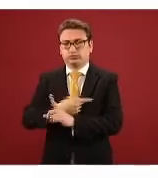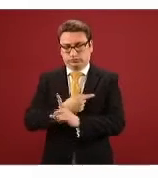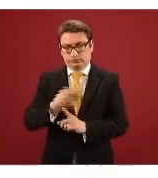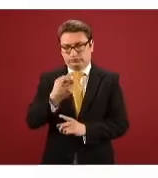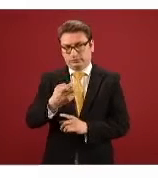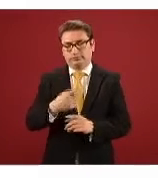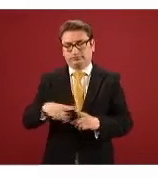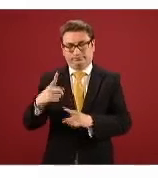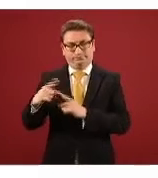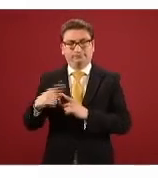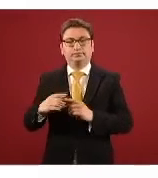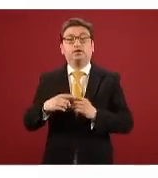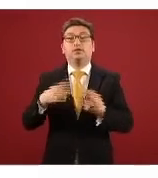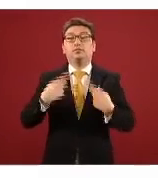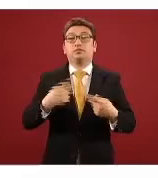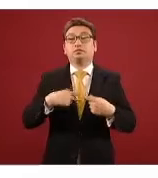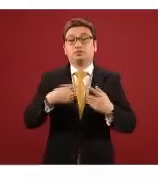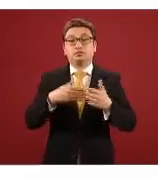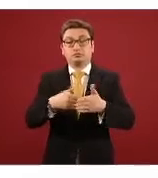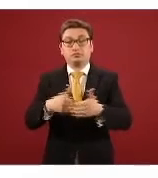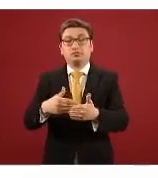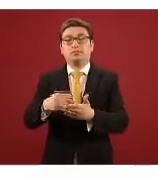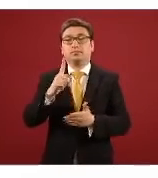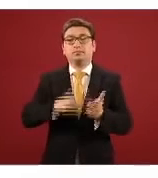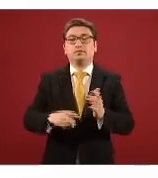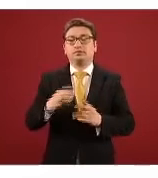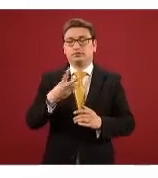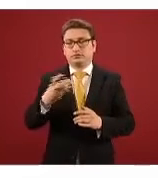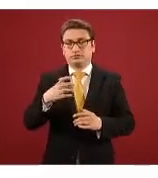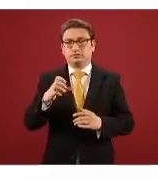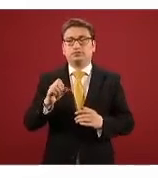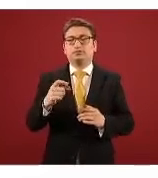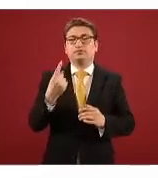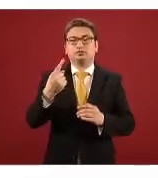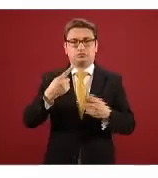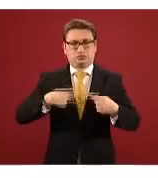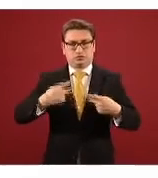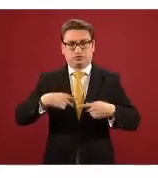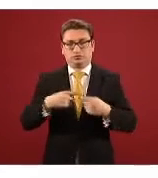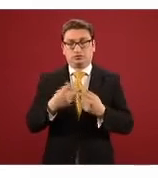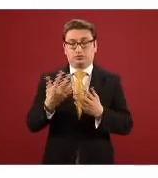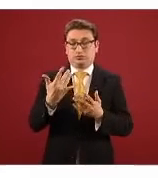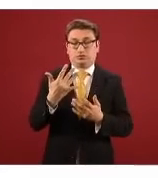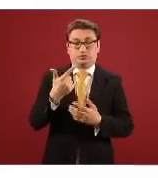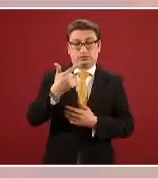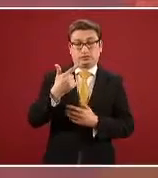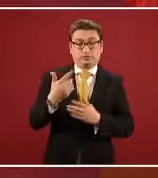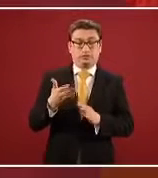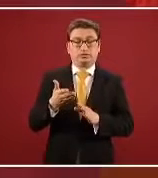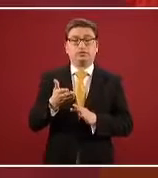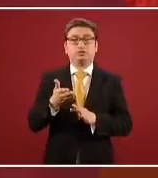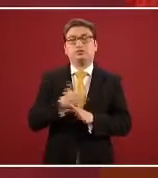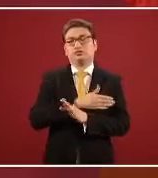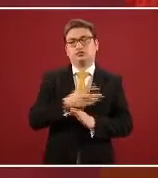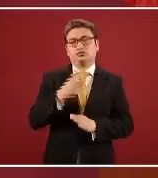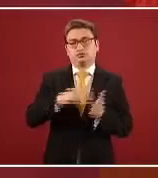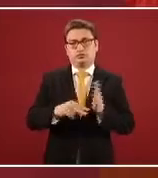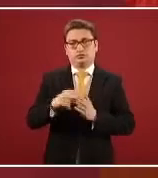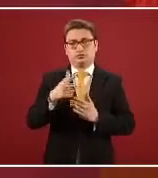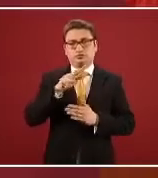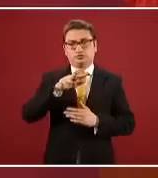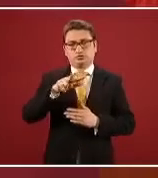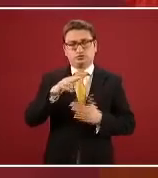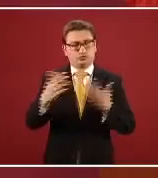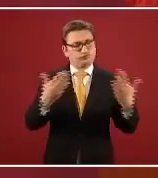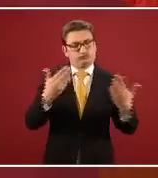sujetos bloqueados, 1,371 sujetos en lo que va del año, contra 57 del año 2018. Adelante, por